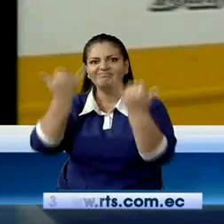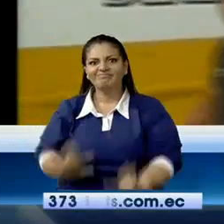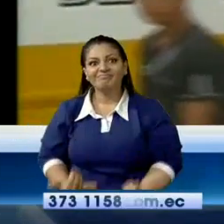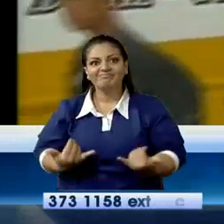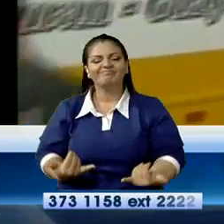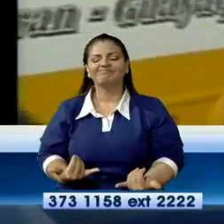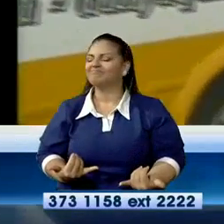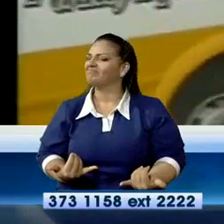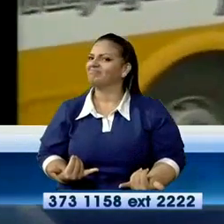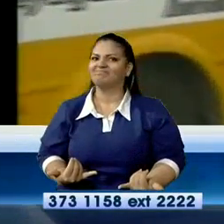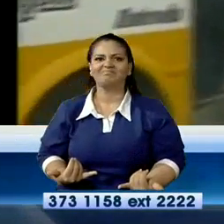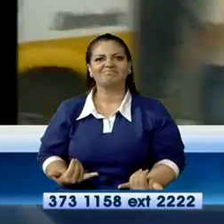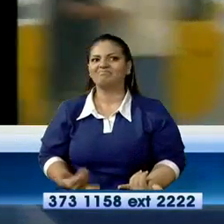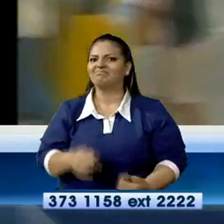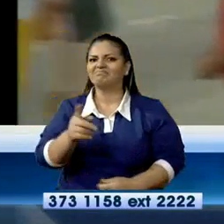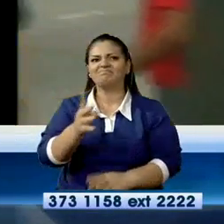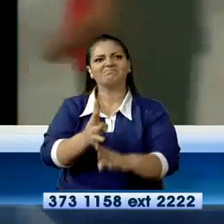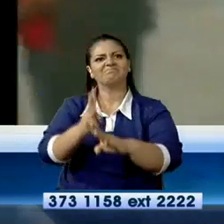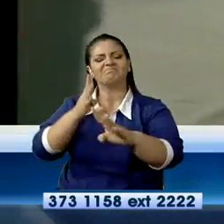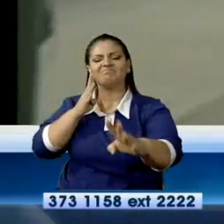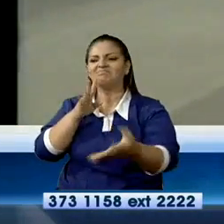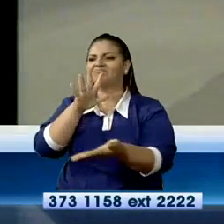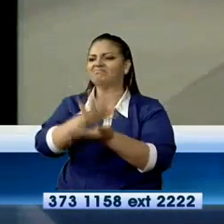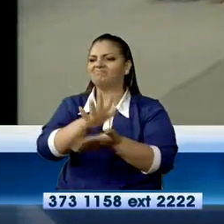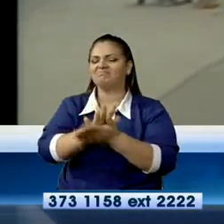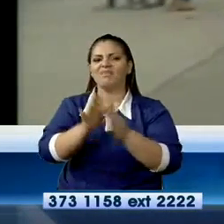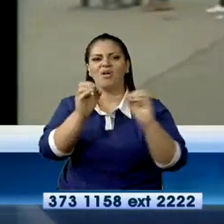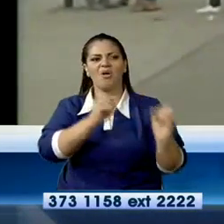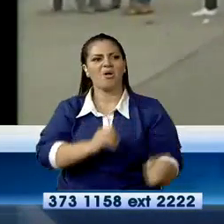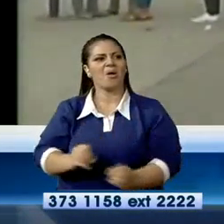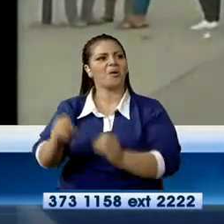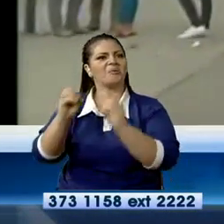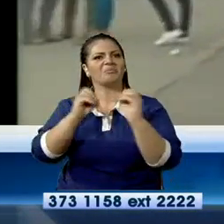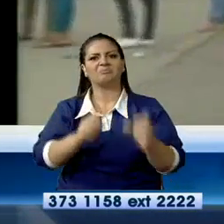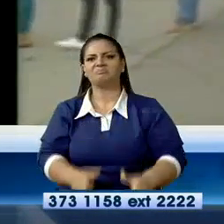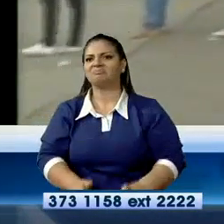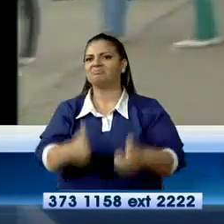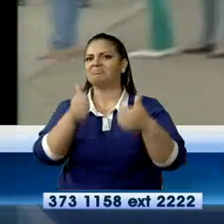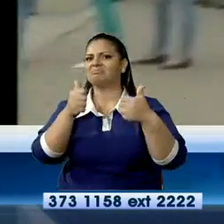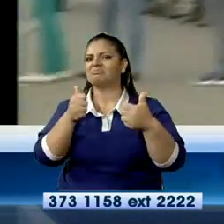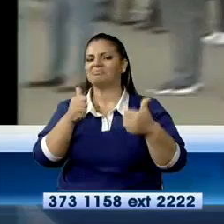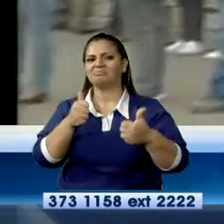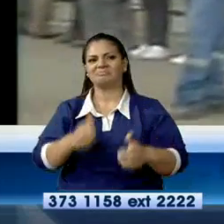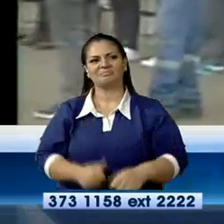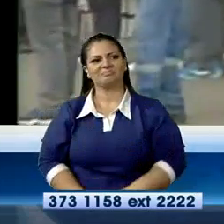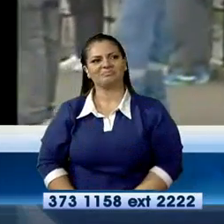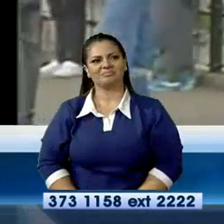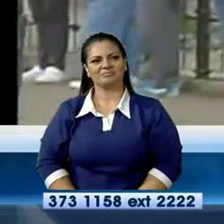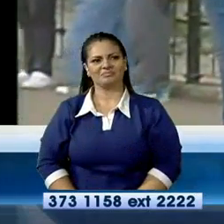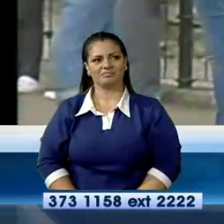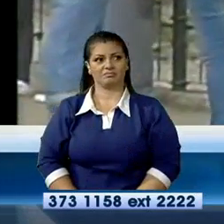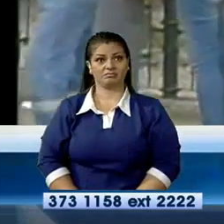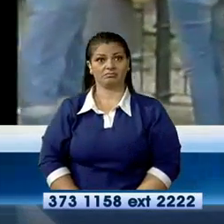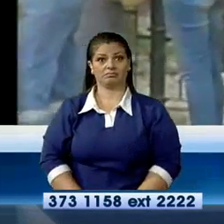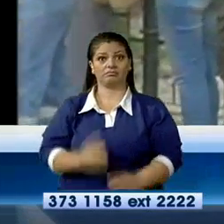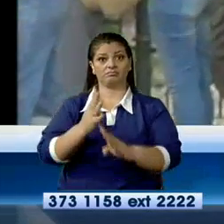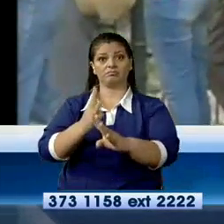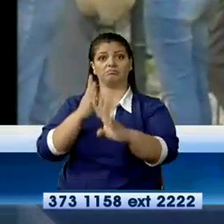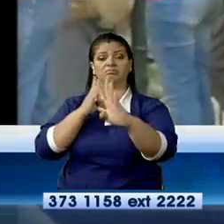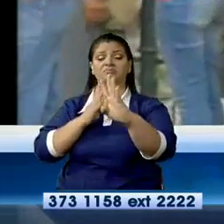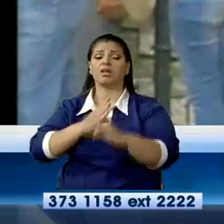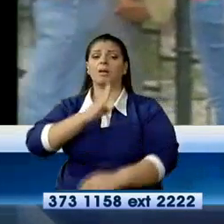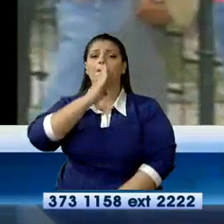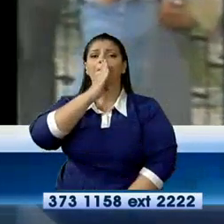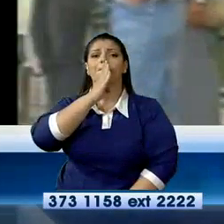lado derecho, Martín, podemos observar, ya realizan la fila con mucha paciencia, esperan ordenadamente, pero esto